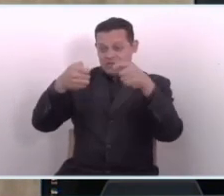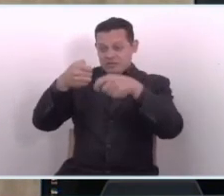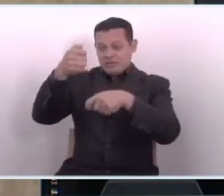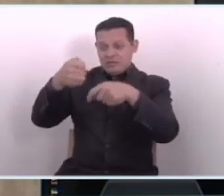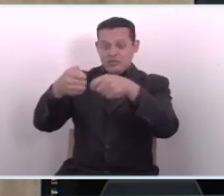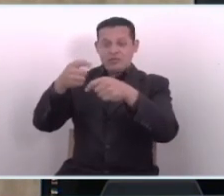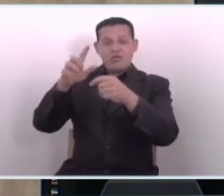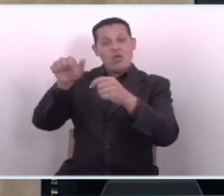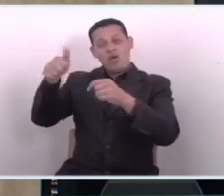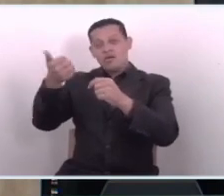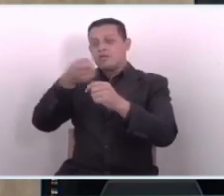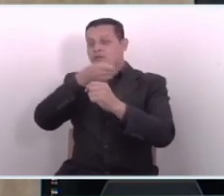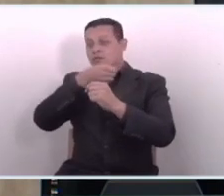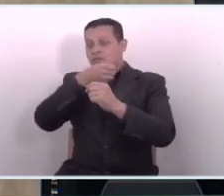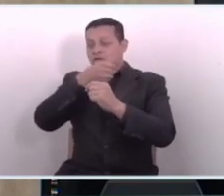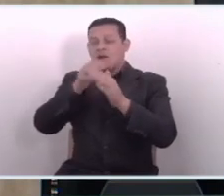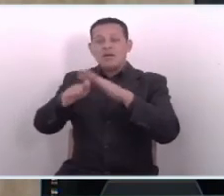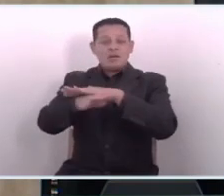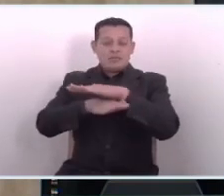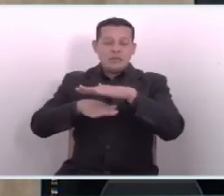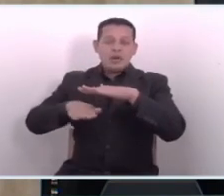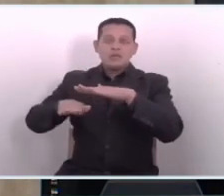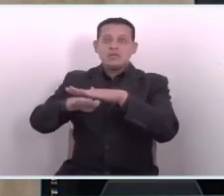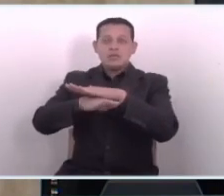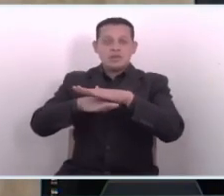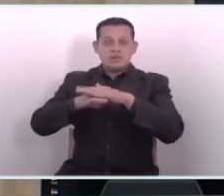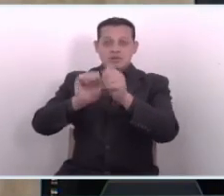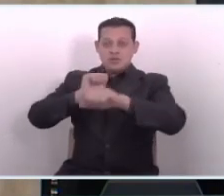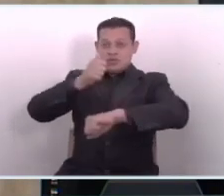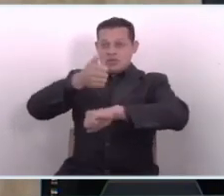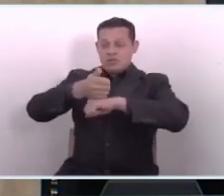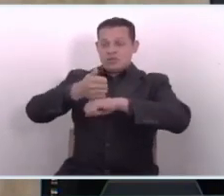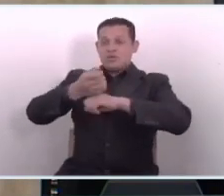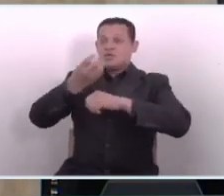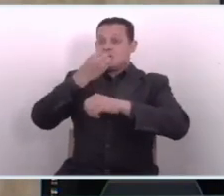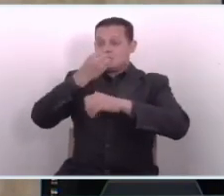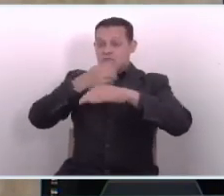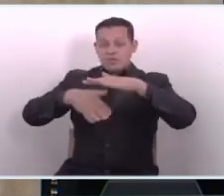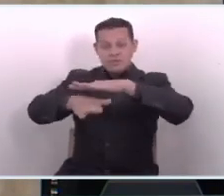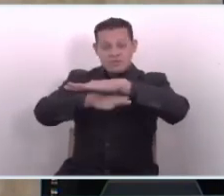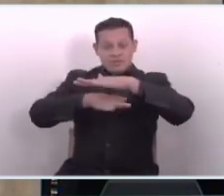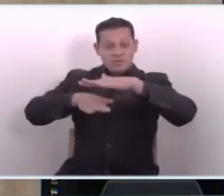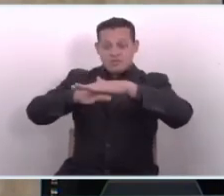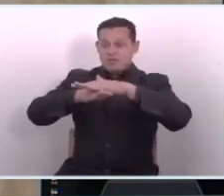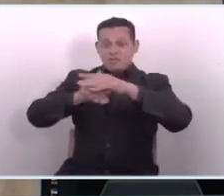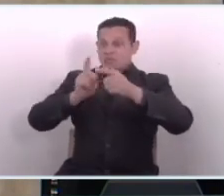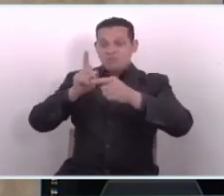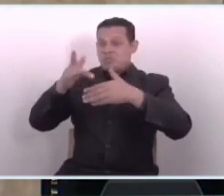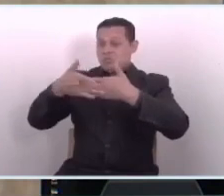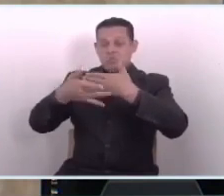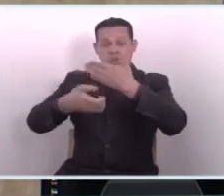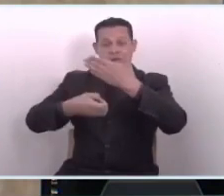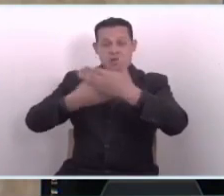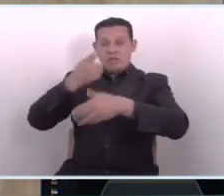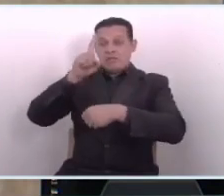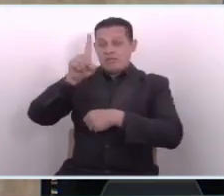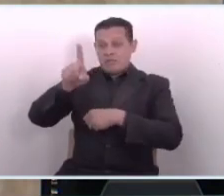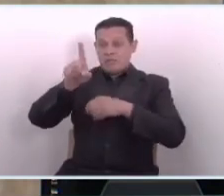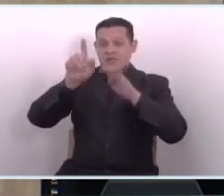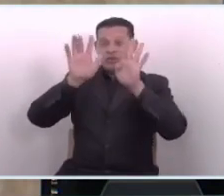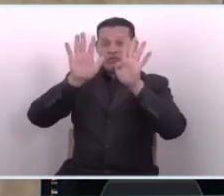otra información tan básica como la conformación de la canasta básica que no se ha actualizado desde